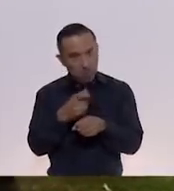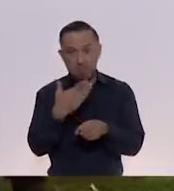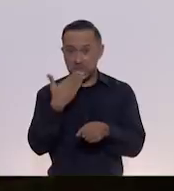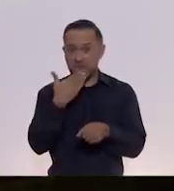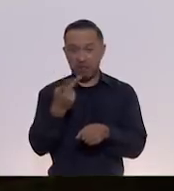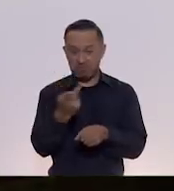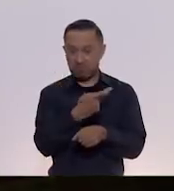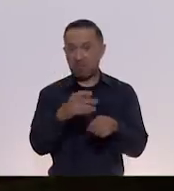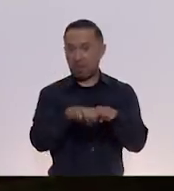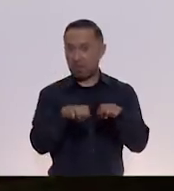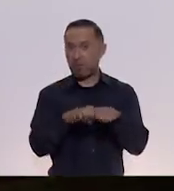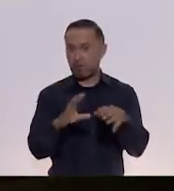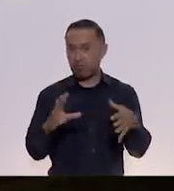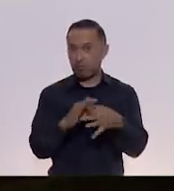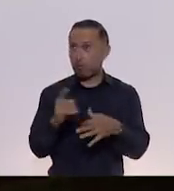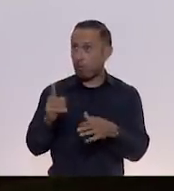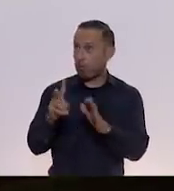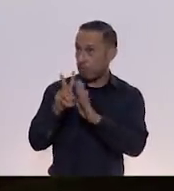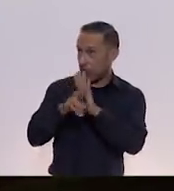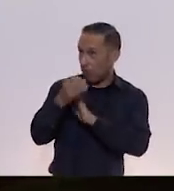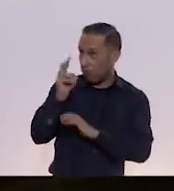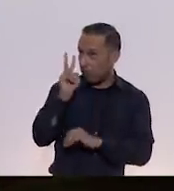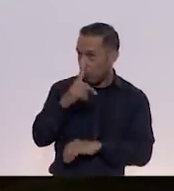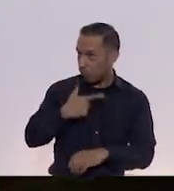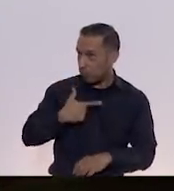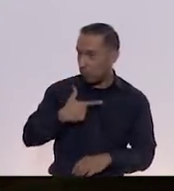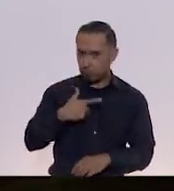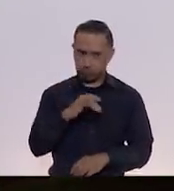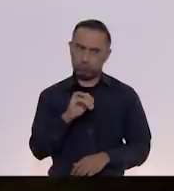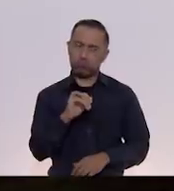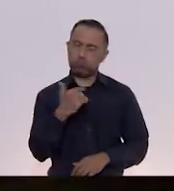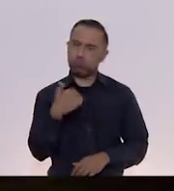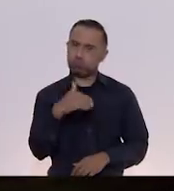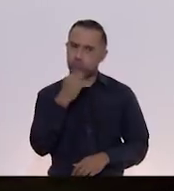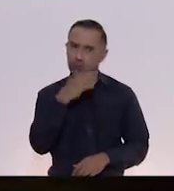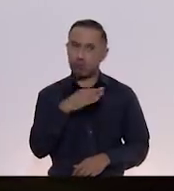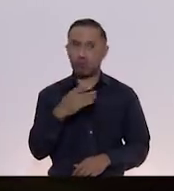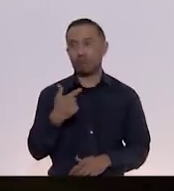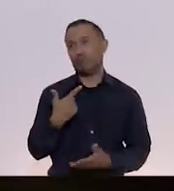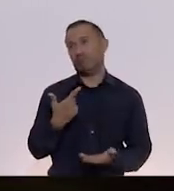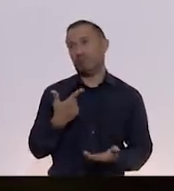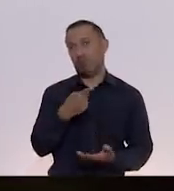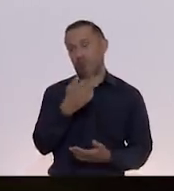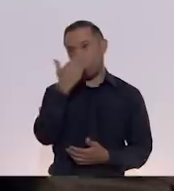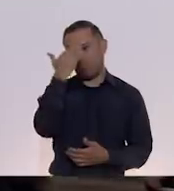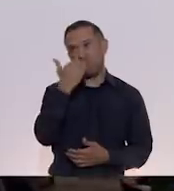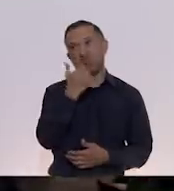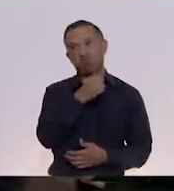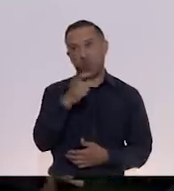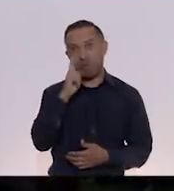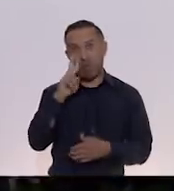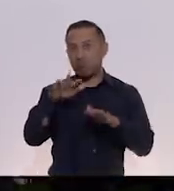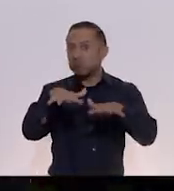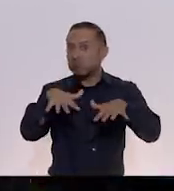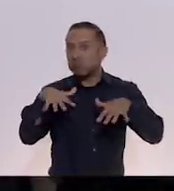equipo. ¿Sí le gustó el video? Sí, mucho. Bueno, es que mi tía es muy buena. Sí vi que aplaudieron bastante.